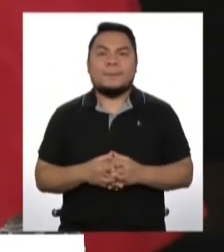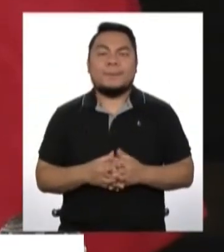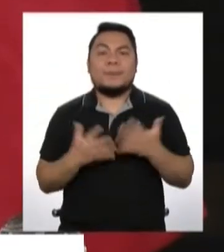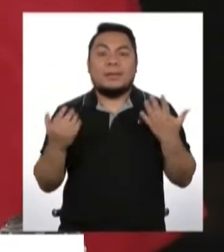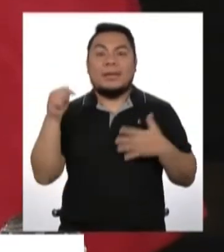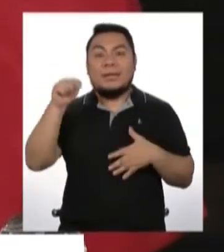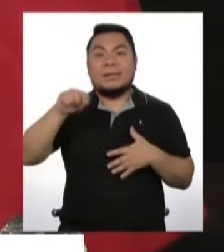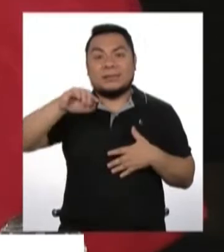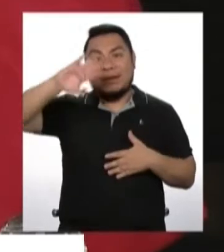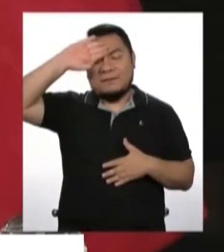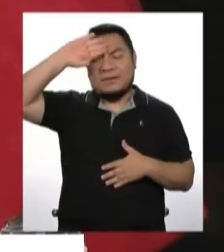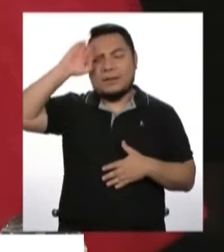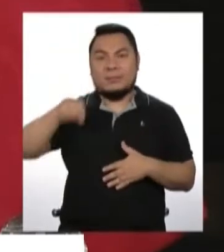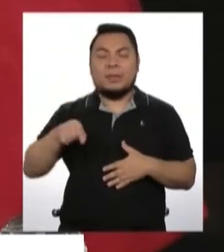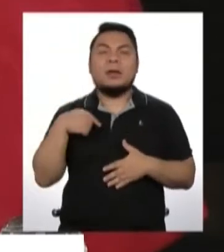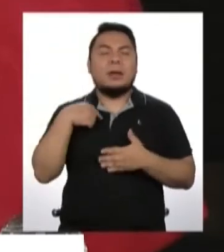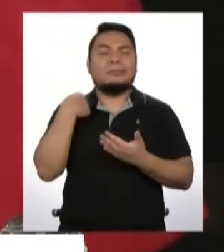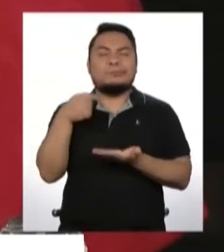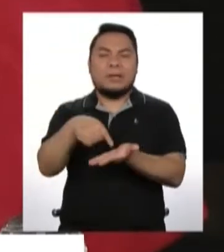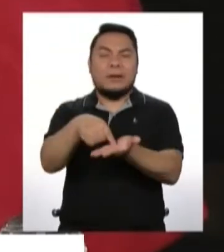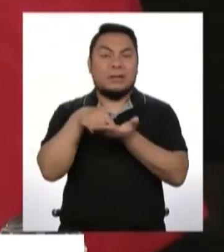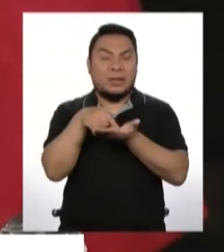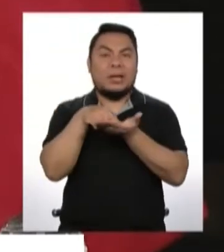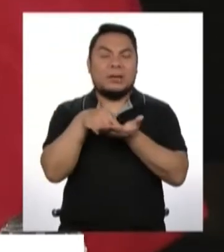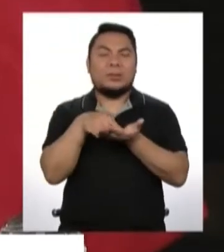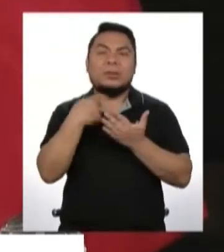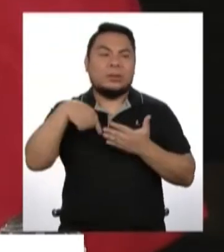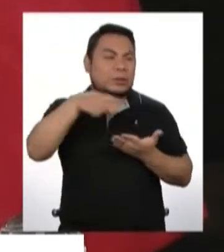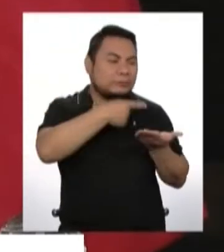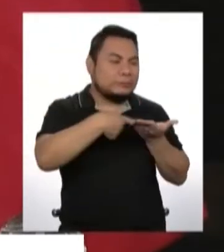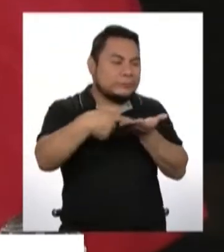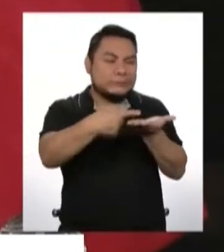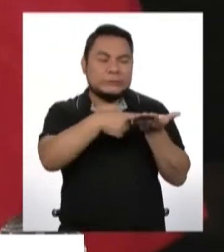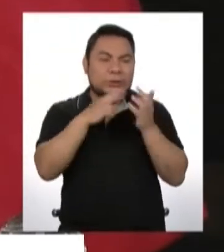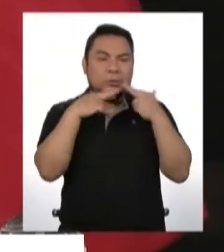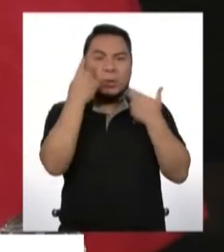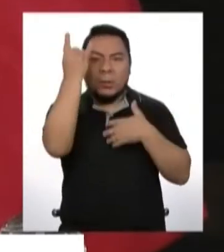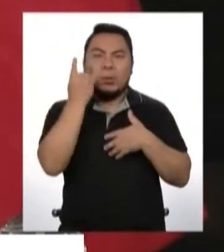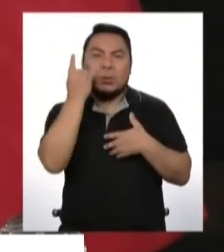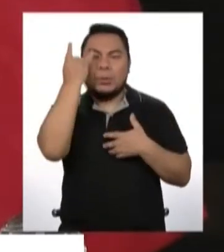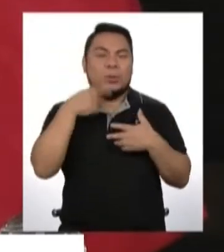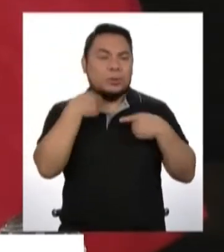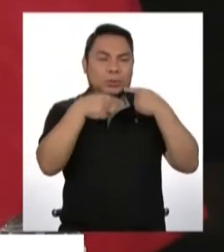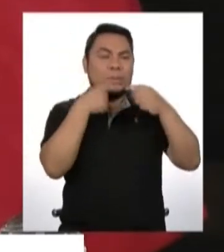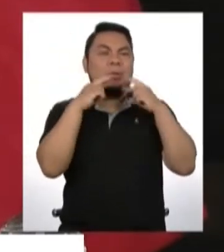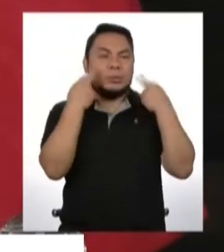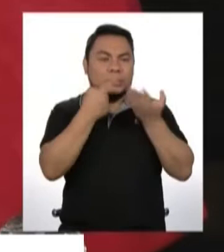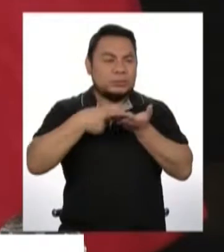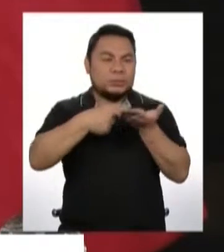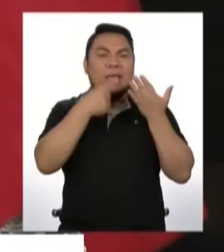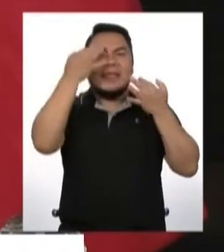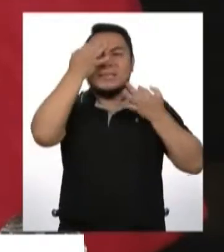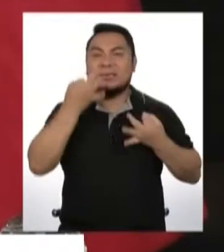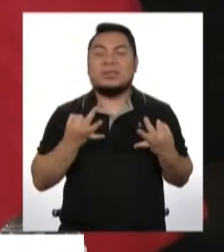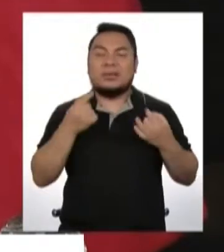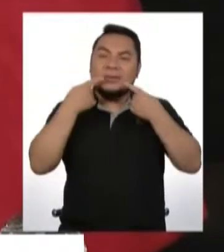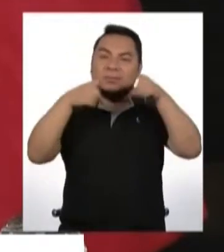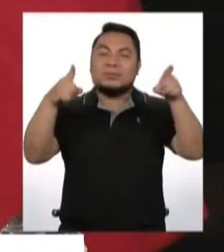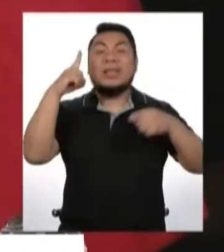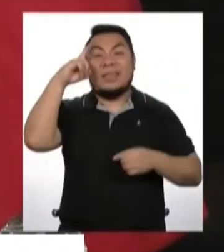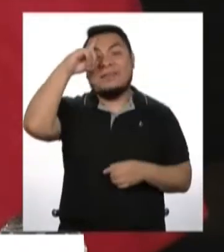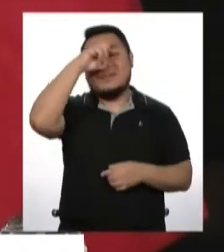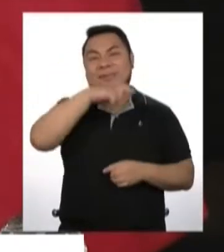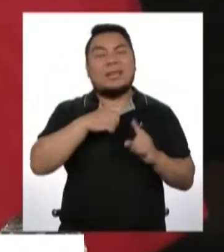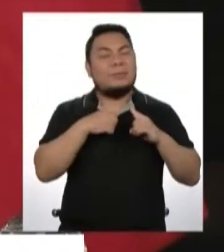Esta enfermedad nos ha obligado a tomar decisiones difíciles, pero necesarias. El